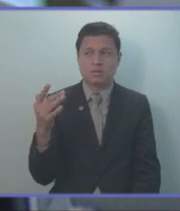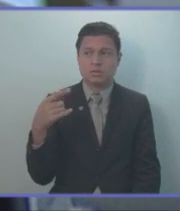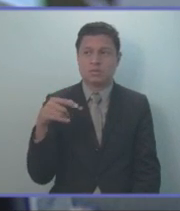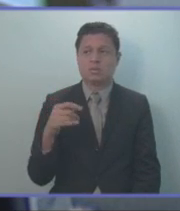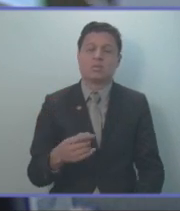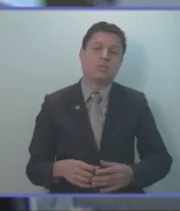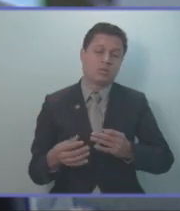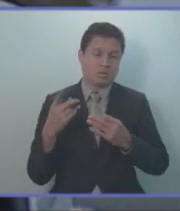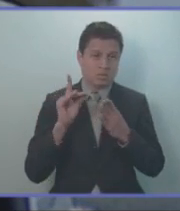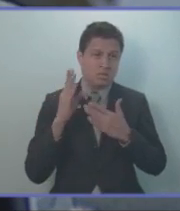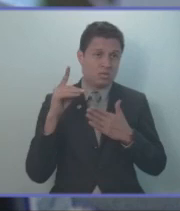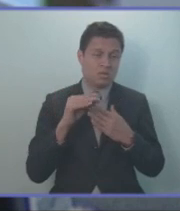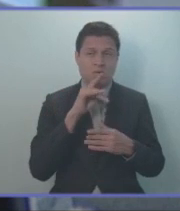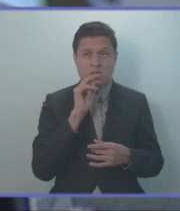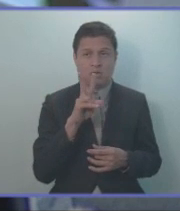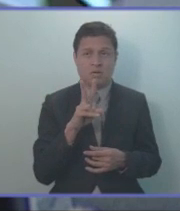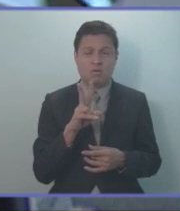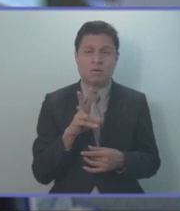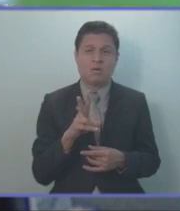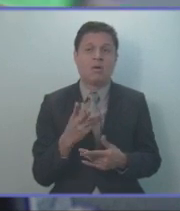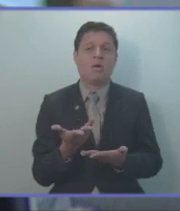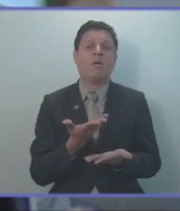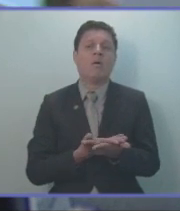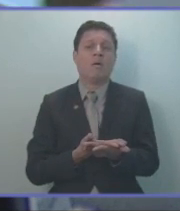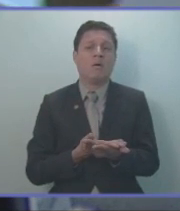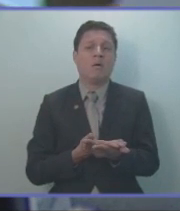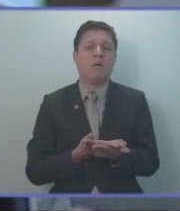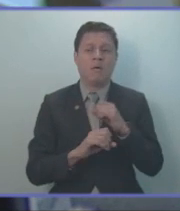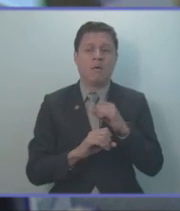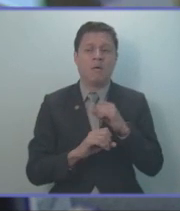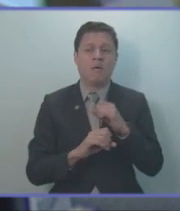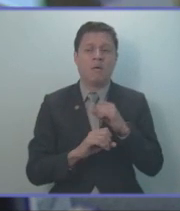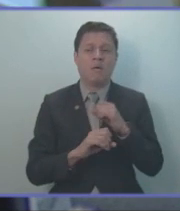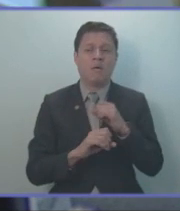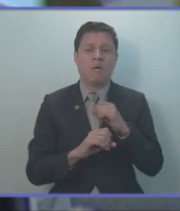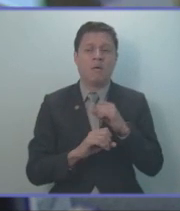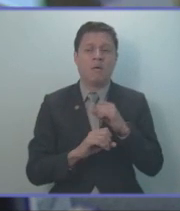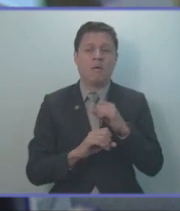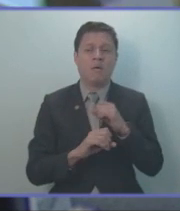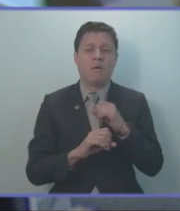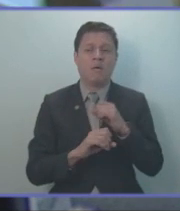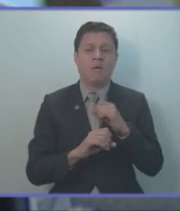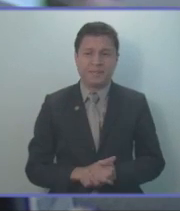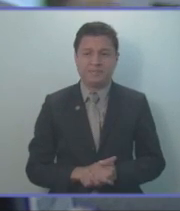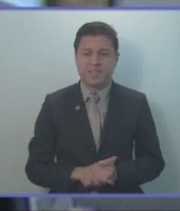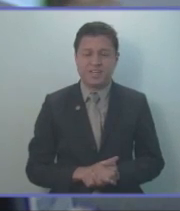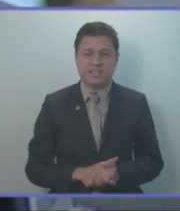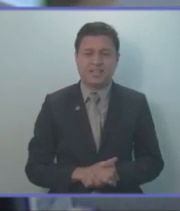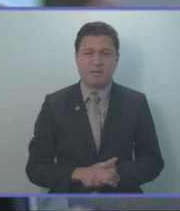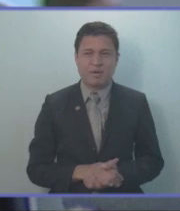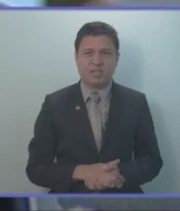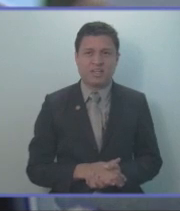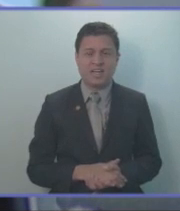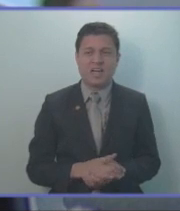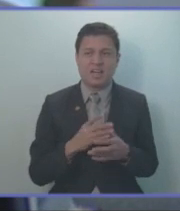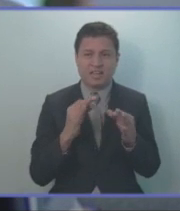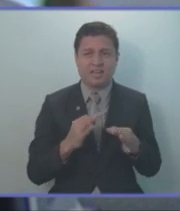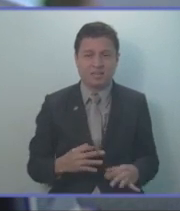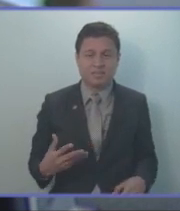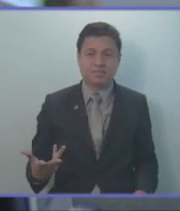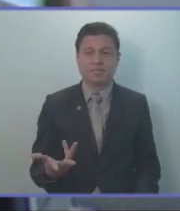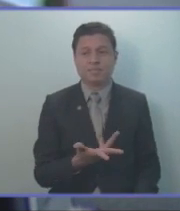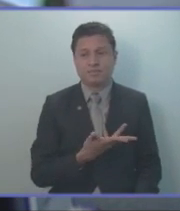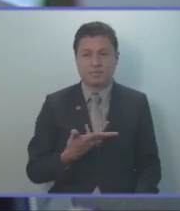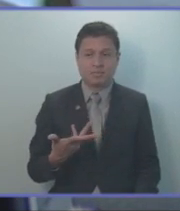272-9-2015-1, moción de diputados del FMLN en el sentido se emita pronunciamiento público como muestra de solidaridad